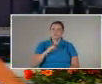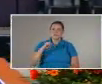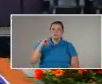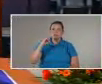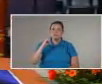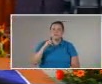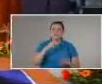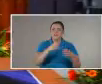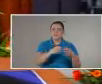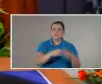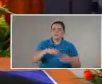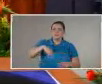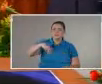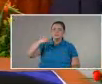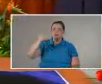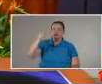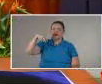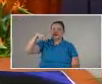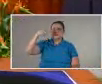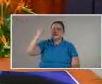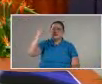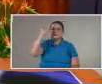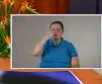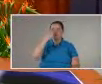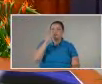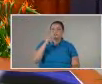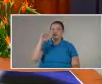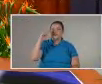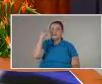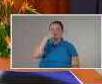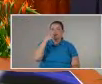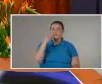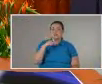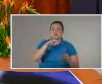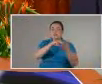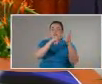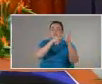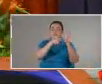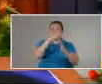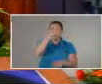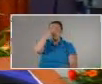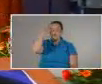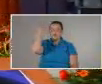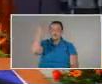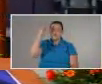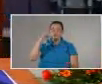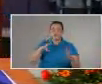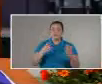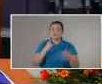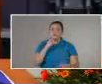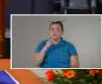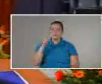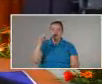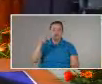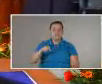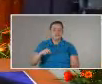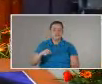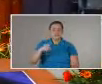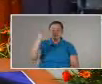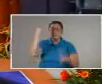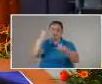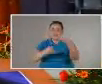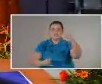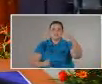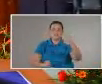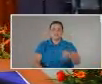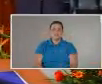le pone Manasés, a uno de sus hijos, que significa olvido, como diciendo esto ya se acabó,